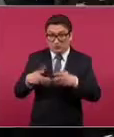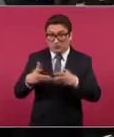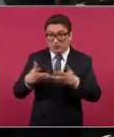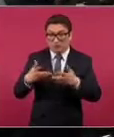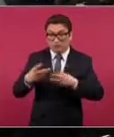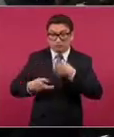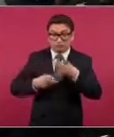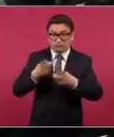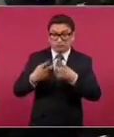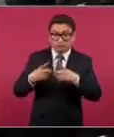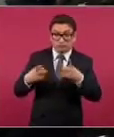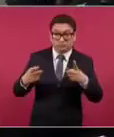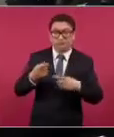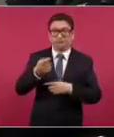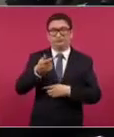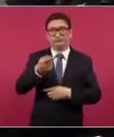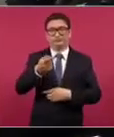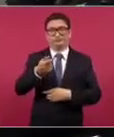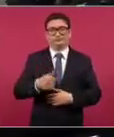deportivo.